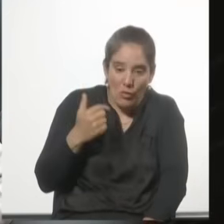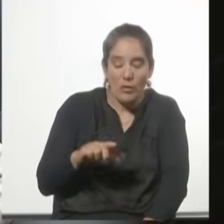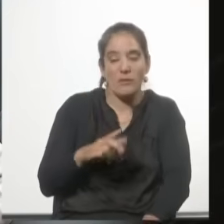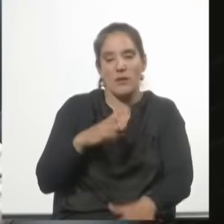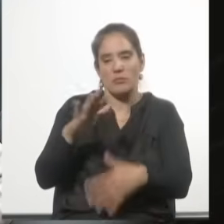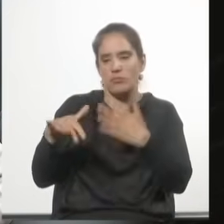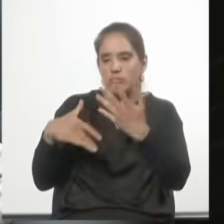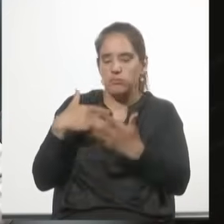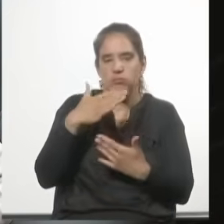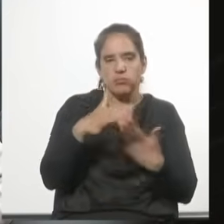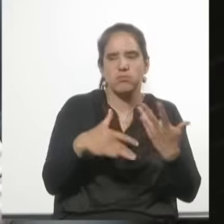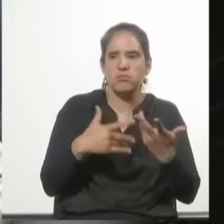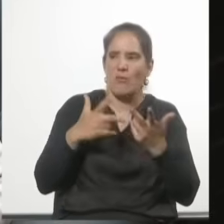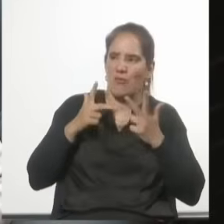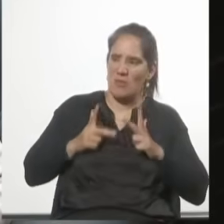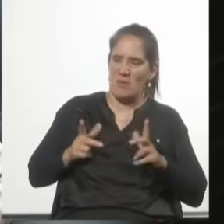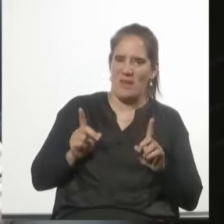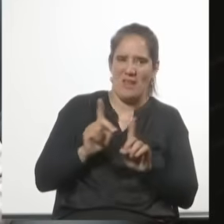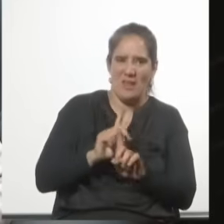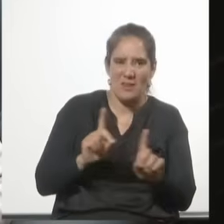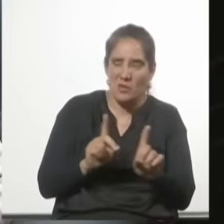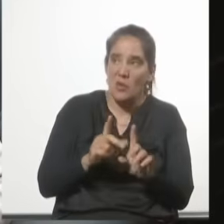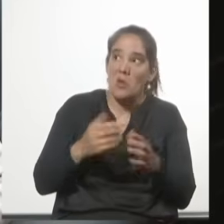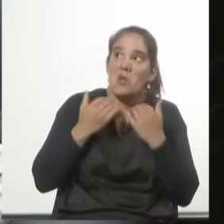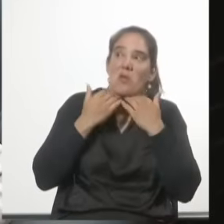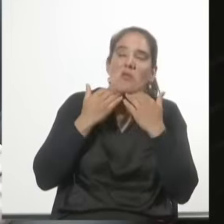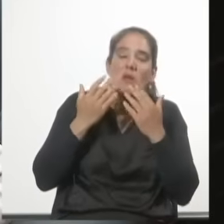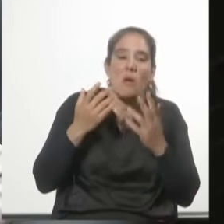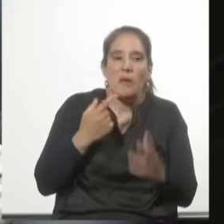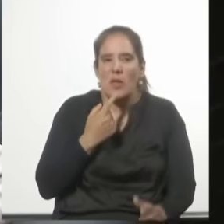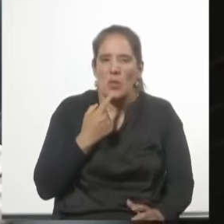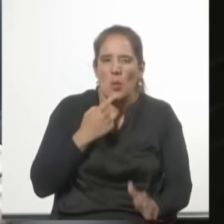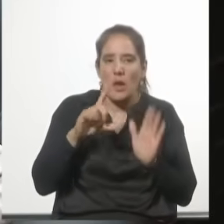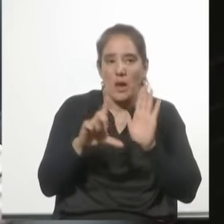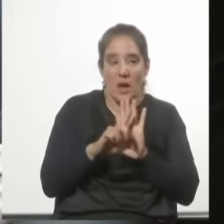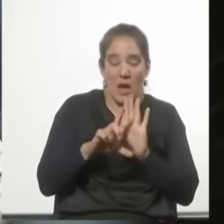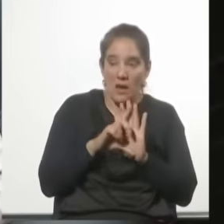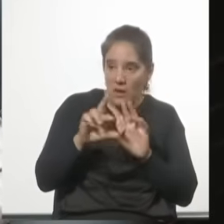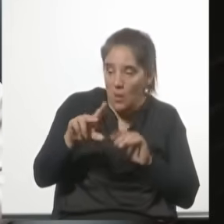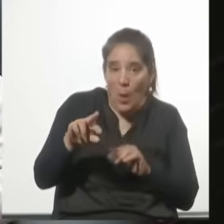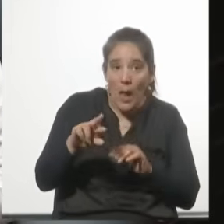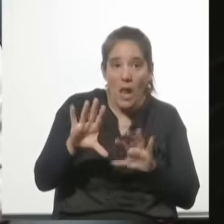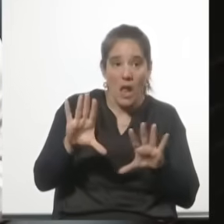puesta en escena, de formalidad y pretendida legitimidad y representación, fue que se aceptó